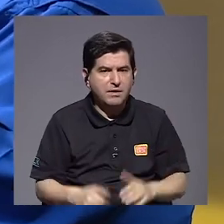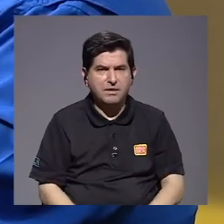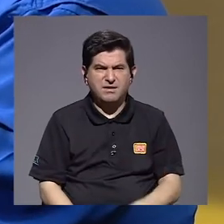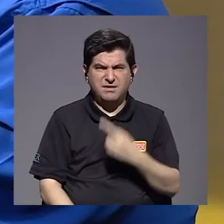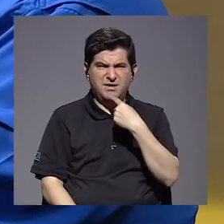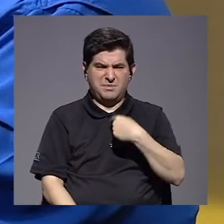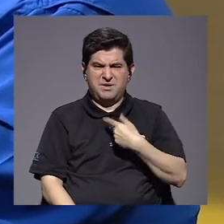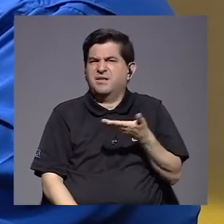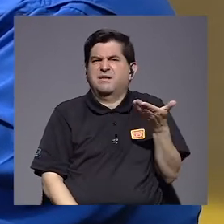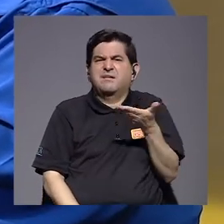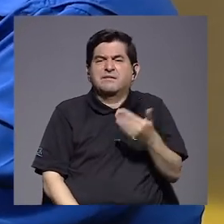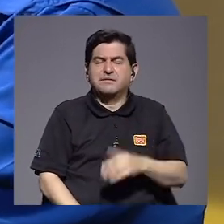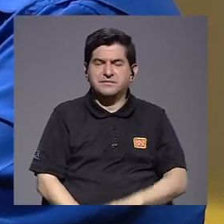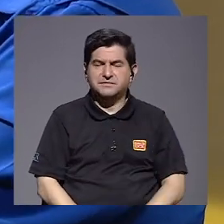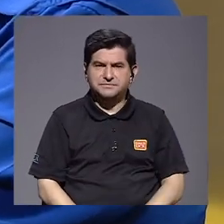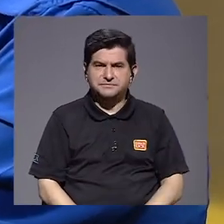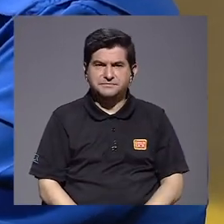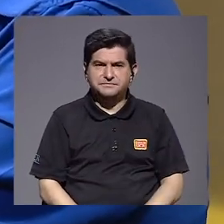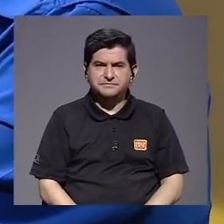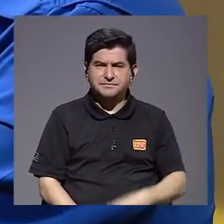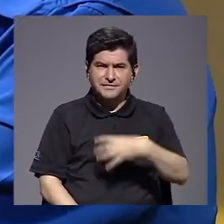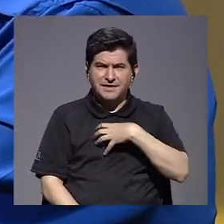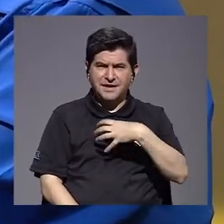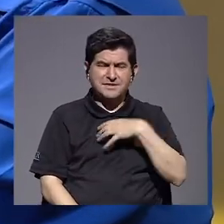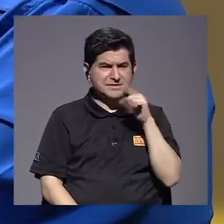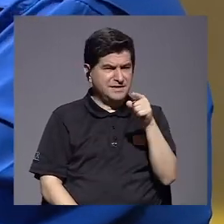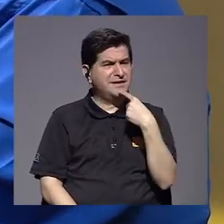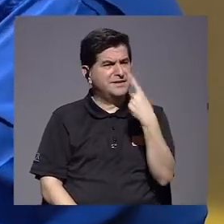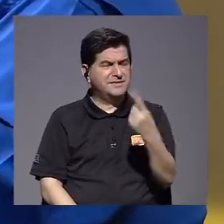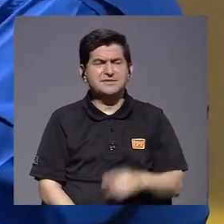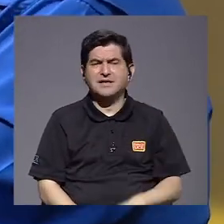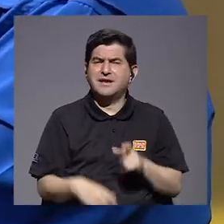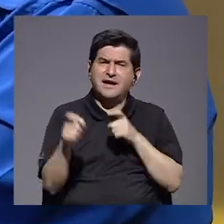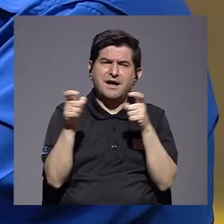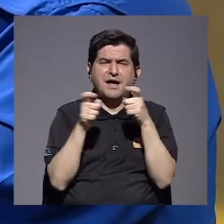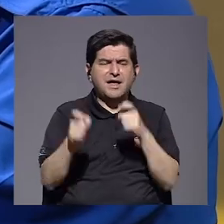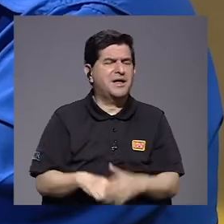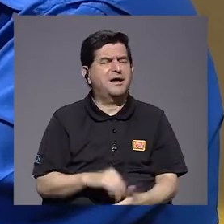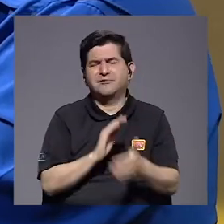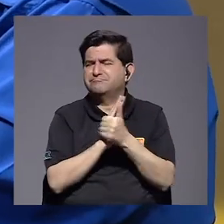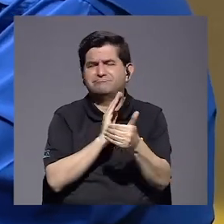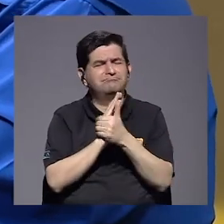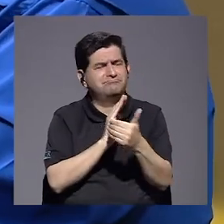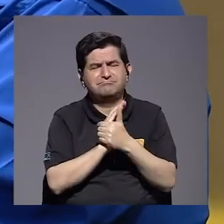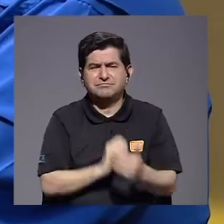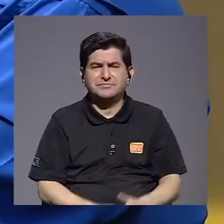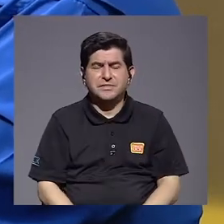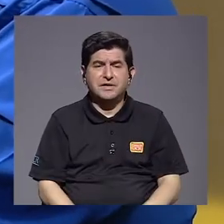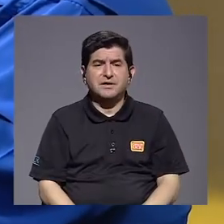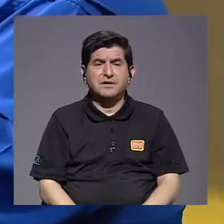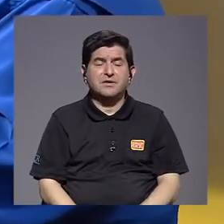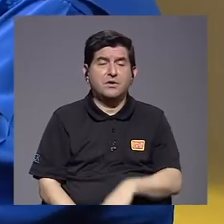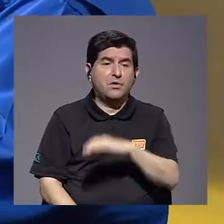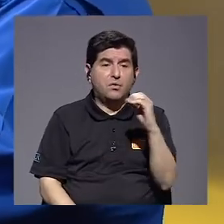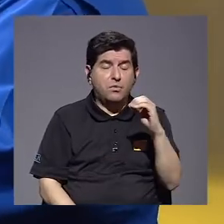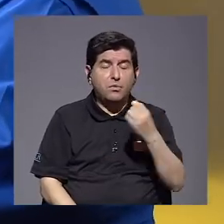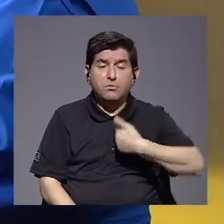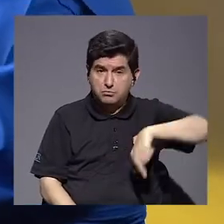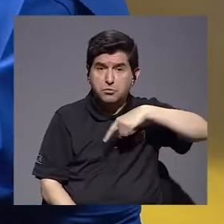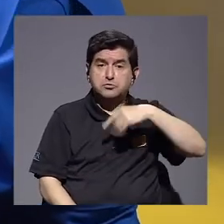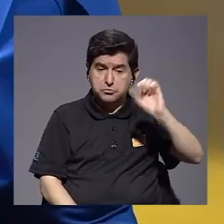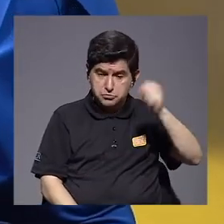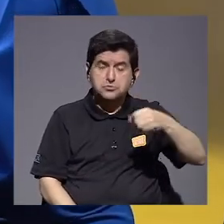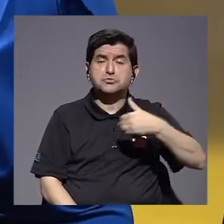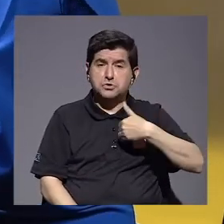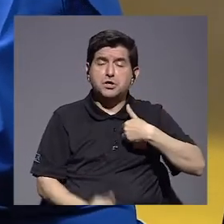me digan qué es. Porque las quejas de ellos es que la administración es incapaz, que hay incapacidad en todo sentido.